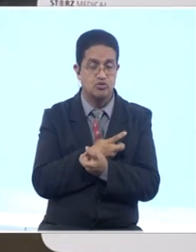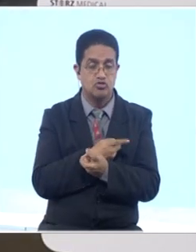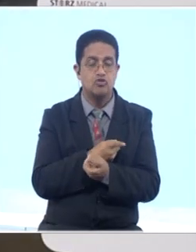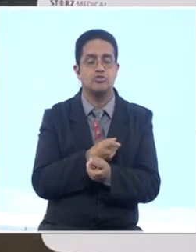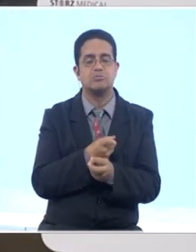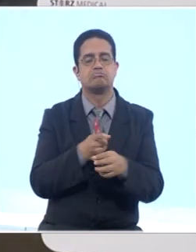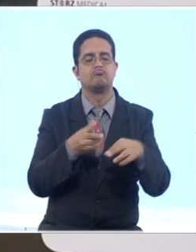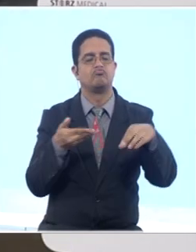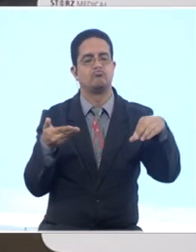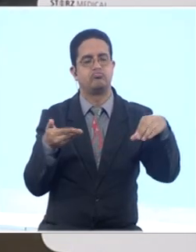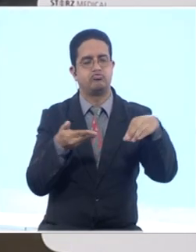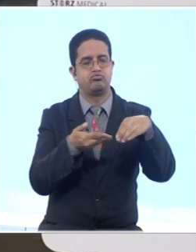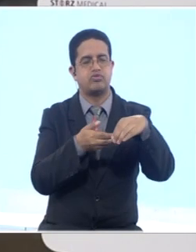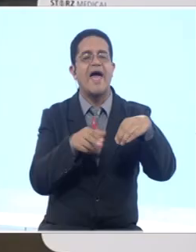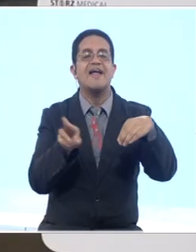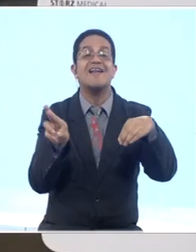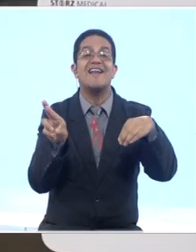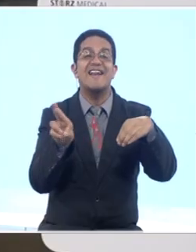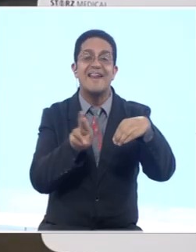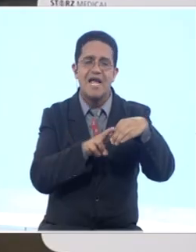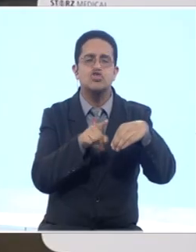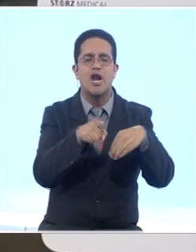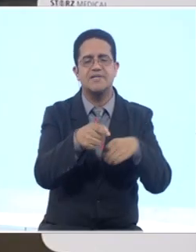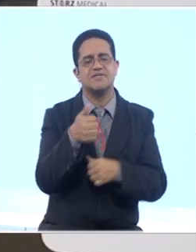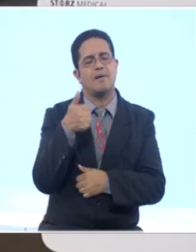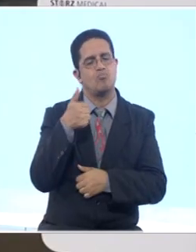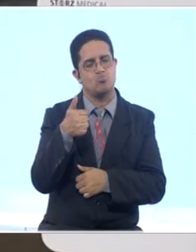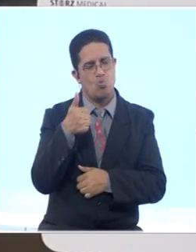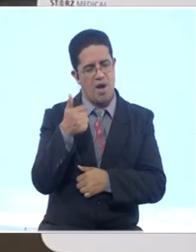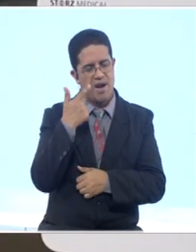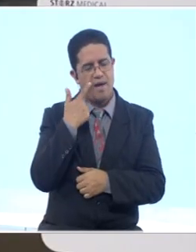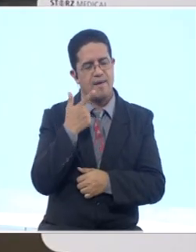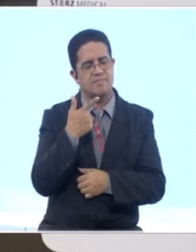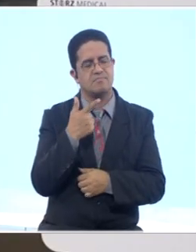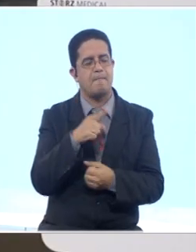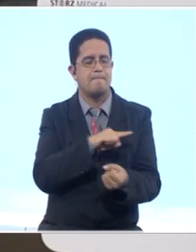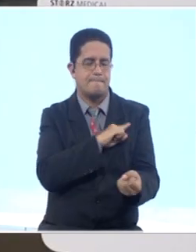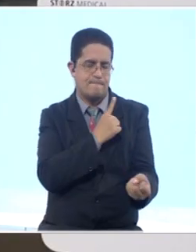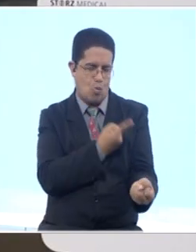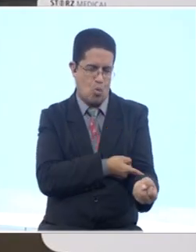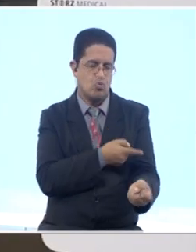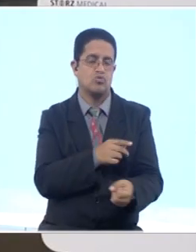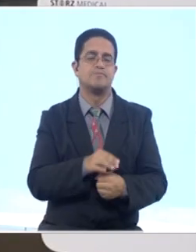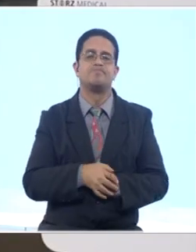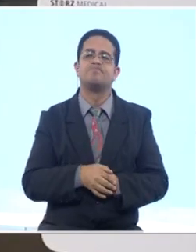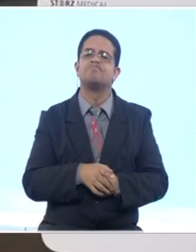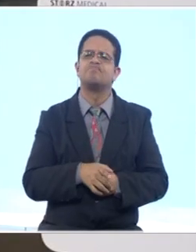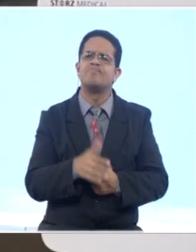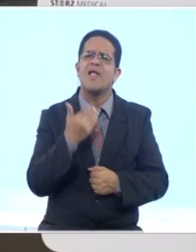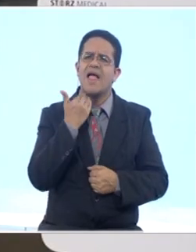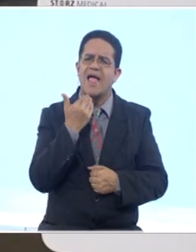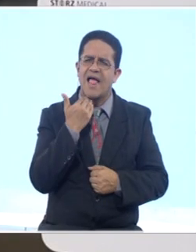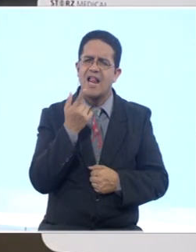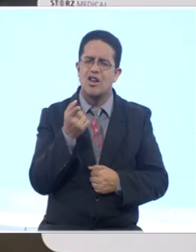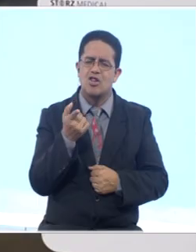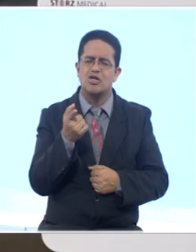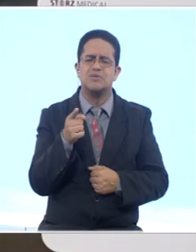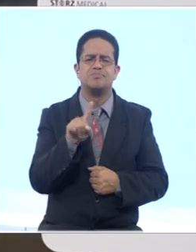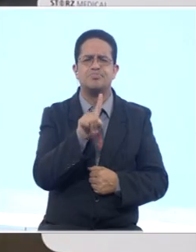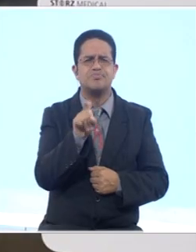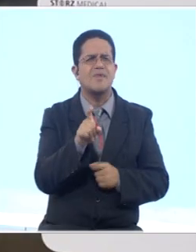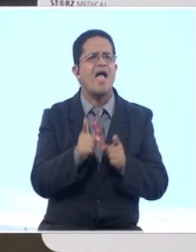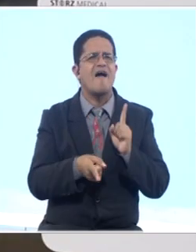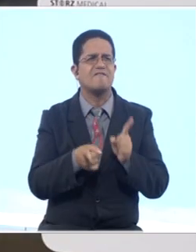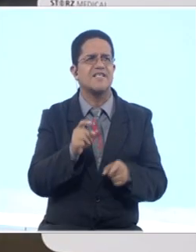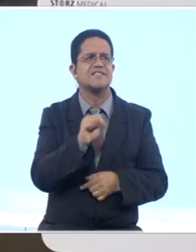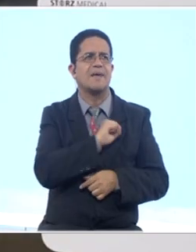la resonancia es muy buena para la parte muscular y de ligamentos. Con algo que quiero finalizar, es que a veces se tienen miedos